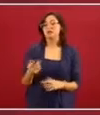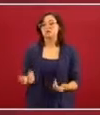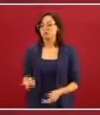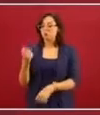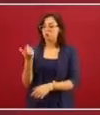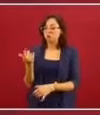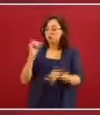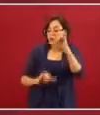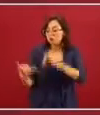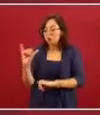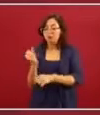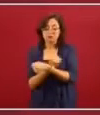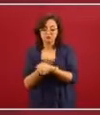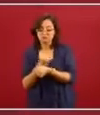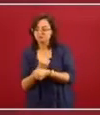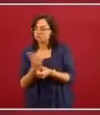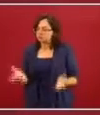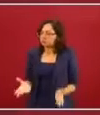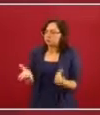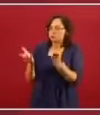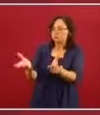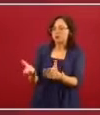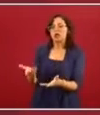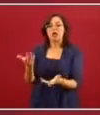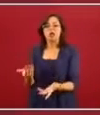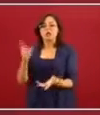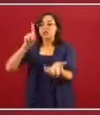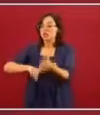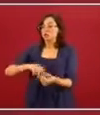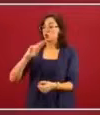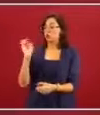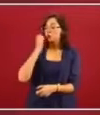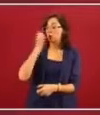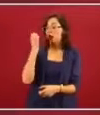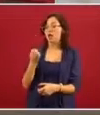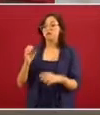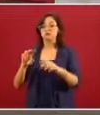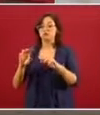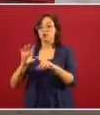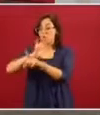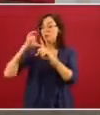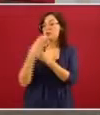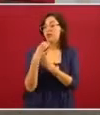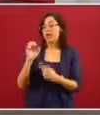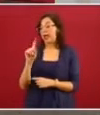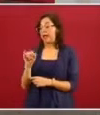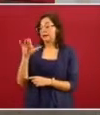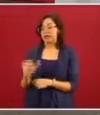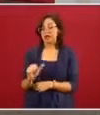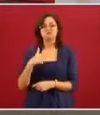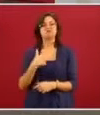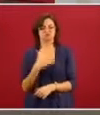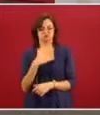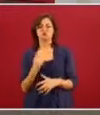adelante, cada institución académica tiene un comité de ética o debe tenerlo, quiero pensar o estoy seguro que el Instituto Politécnico